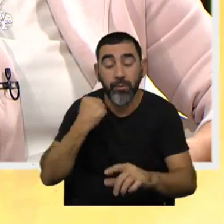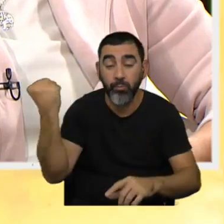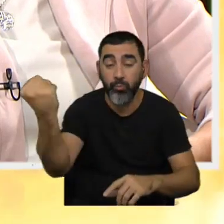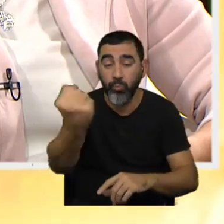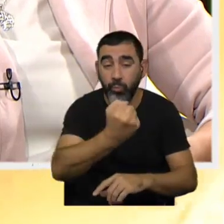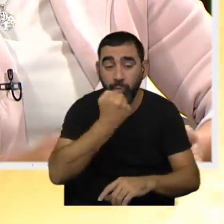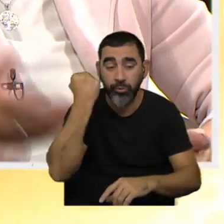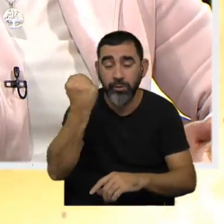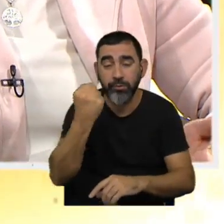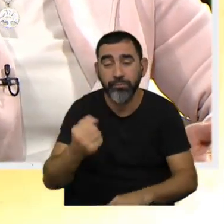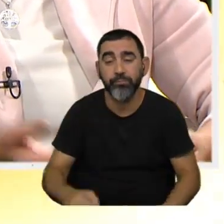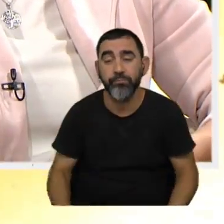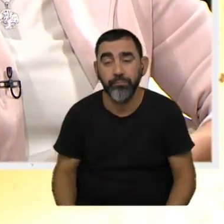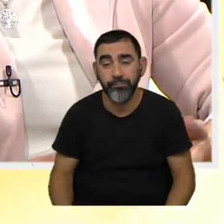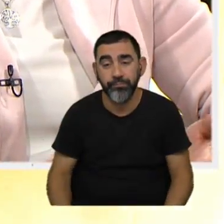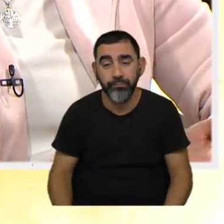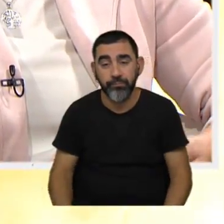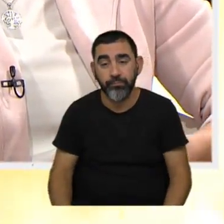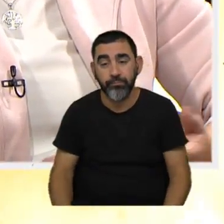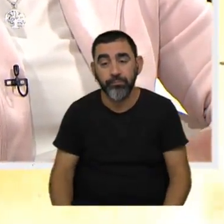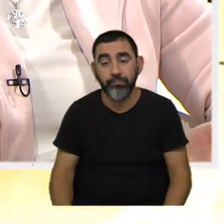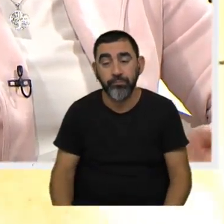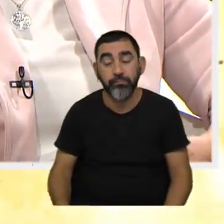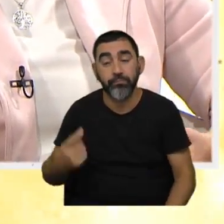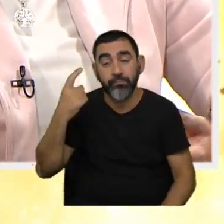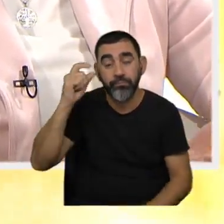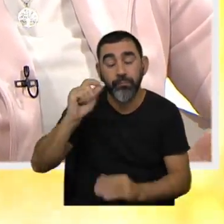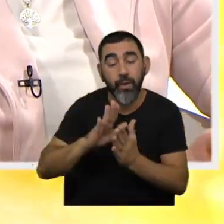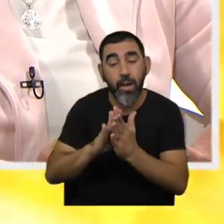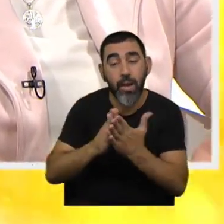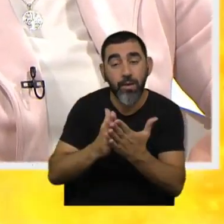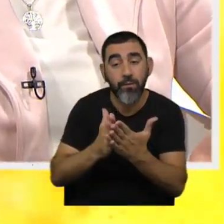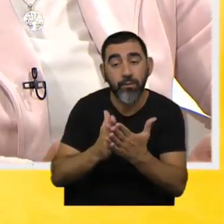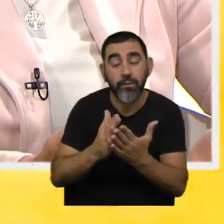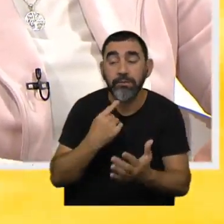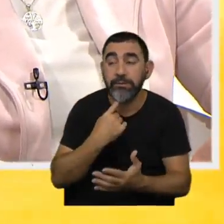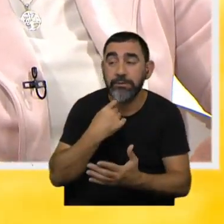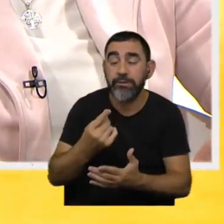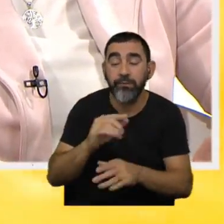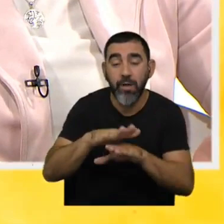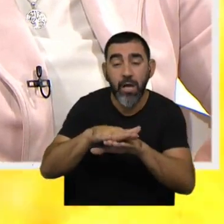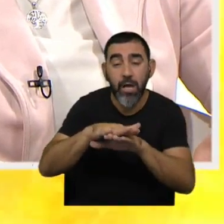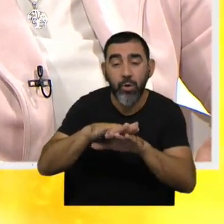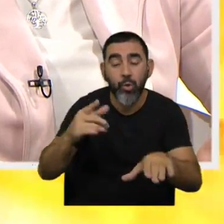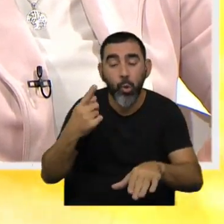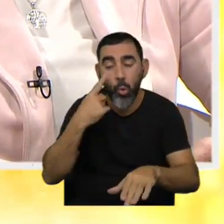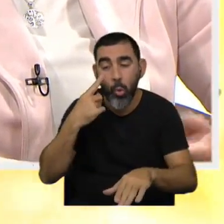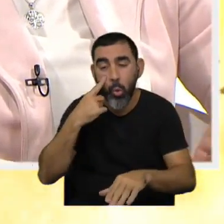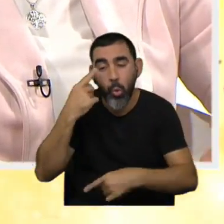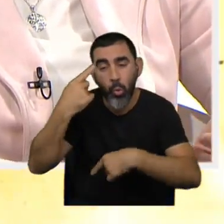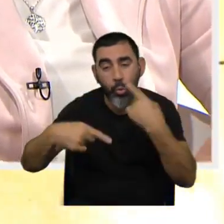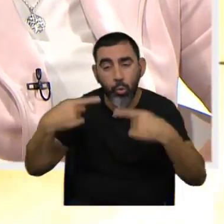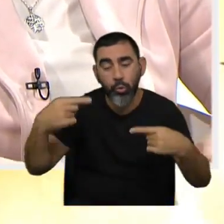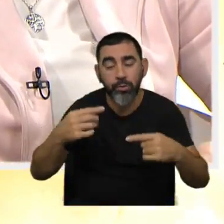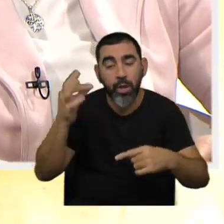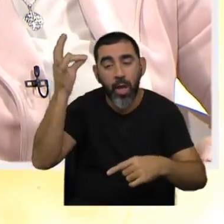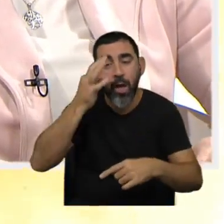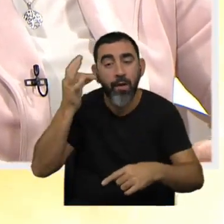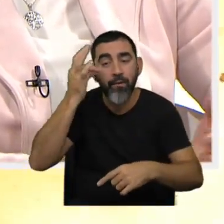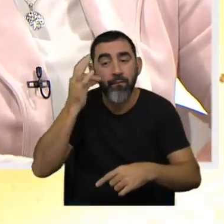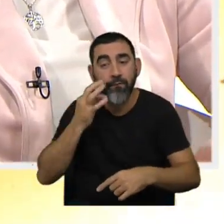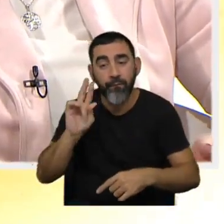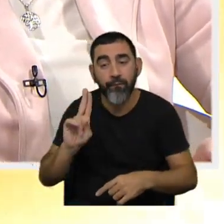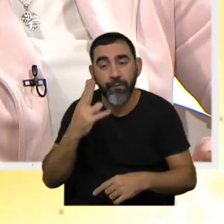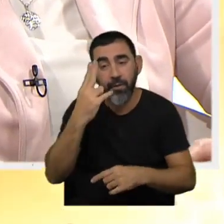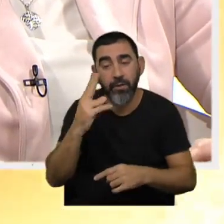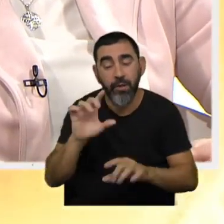en la polinización. Y creo que, como tú decías, la iniciativa esta del libro está ayudando a los niños a que conozcan otras abejas nativas de nuestro país